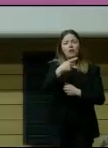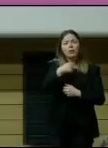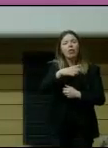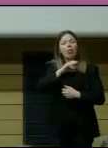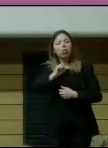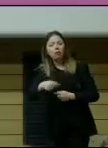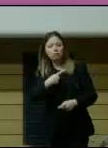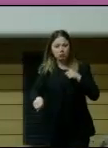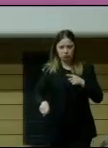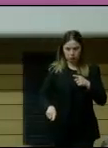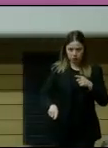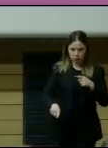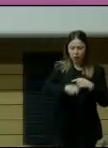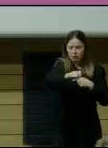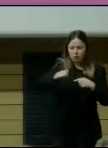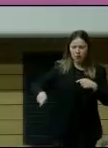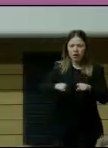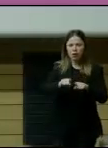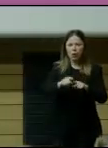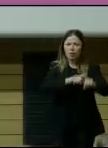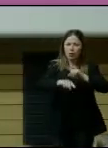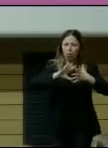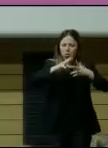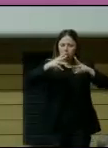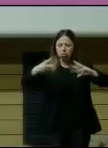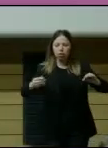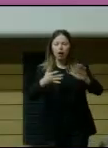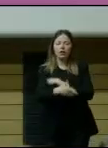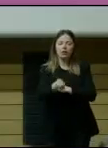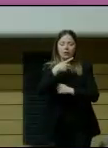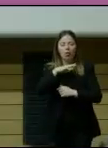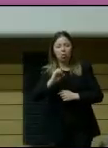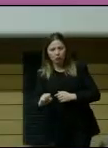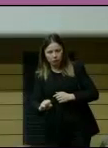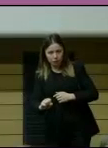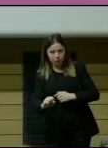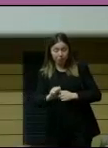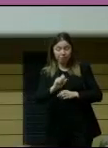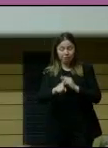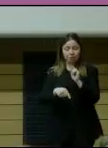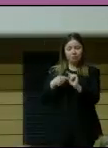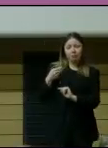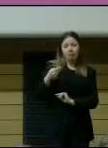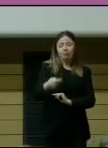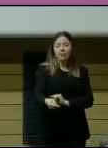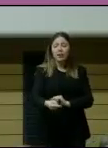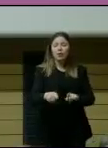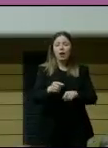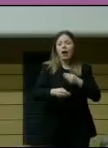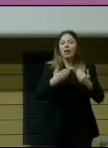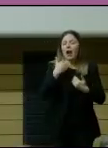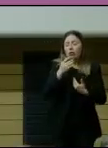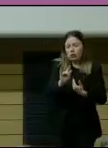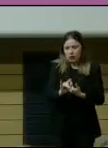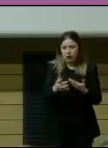muy adictivos, y gente con lesiones musculares terminó adicta a los fármacos. Claro, luego, dicen, no, tenemos que hacer algo.